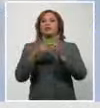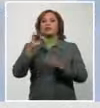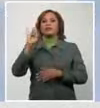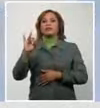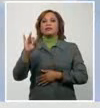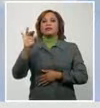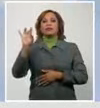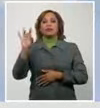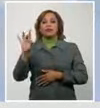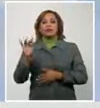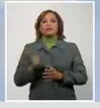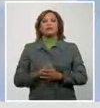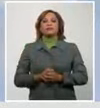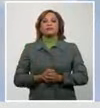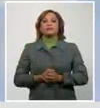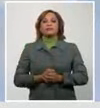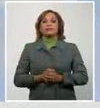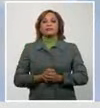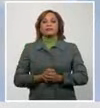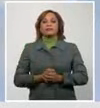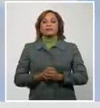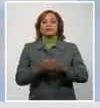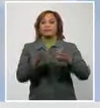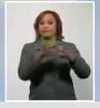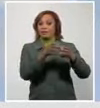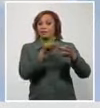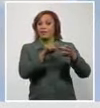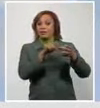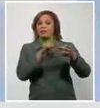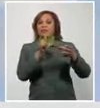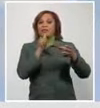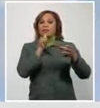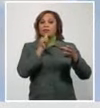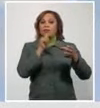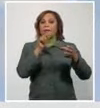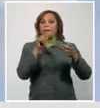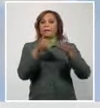5.715, de ellos sospechosos